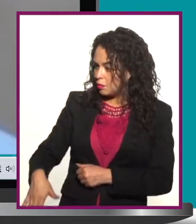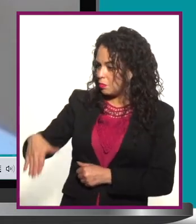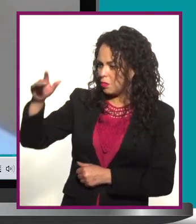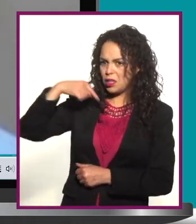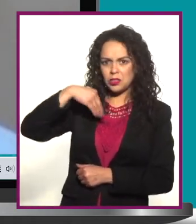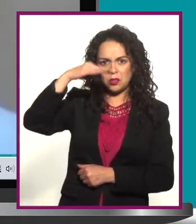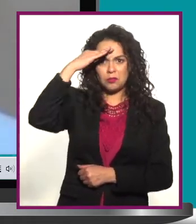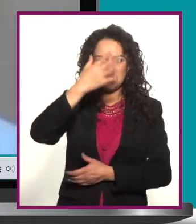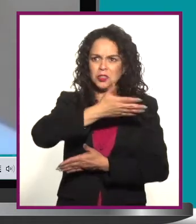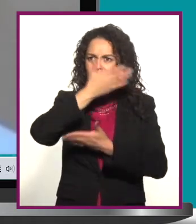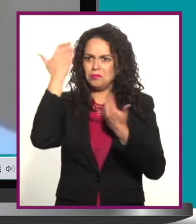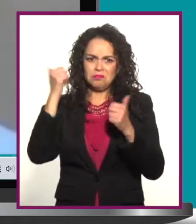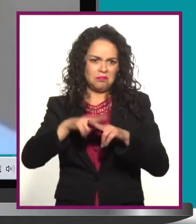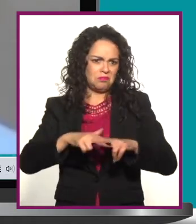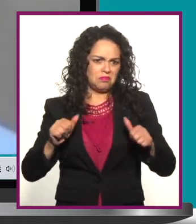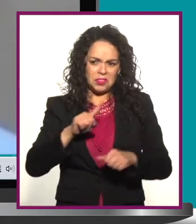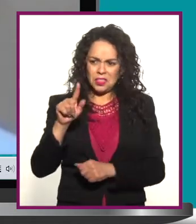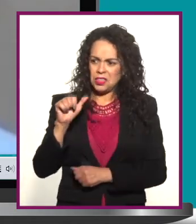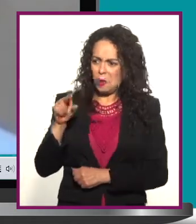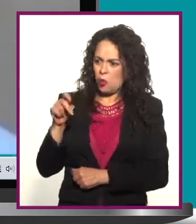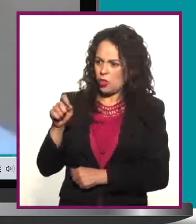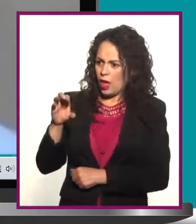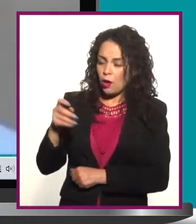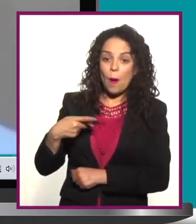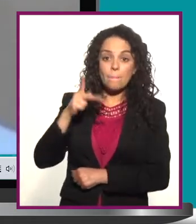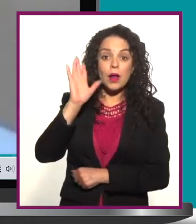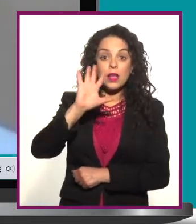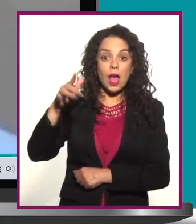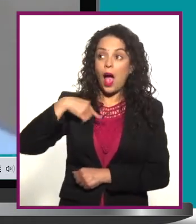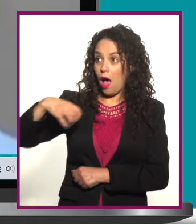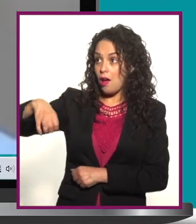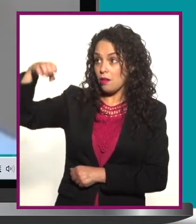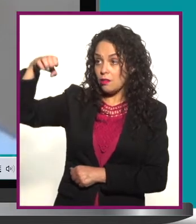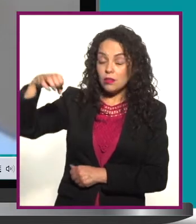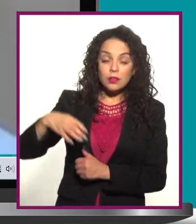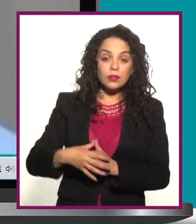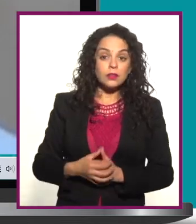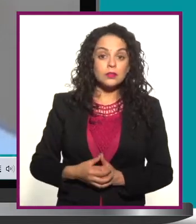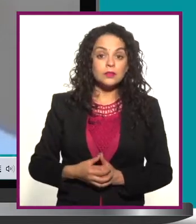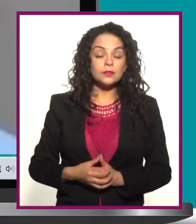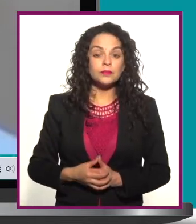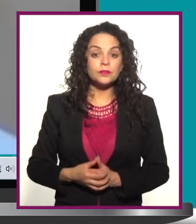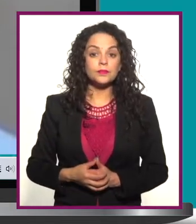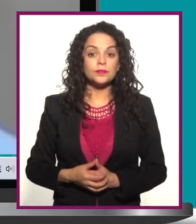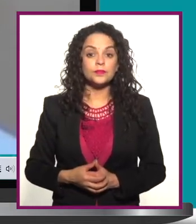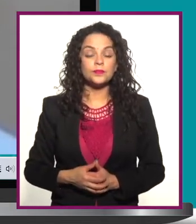Crecí pensando que no sabía nada de zapoteco, hasta ya mayor,